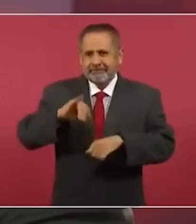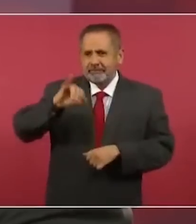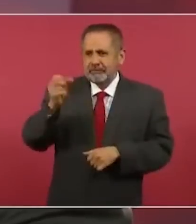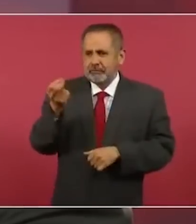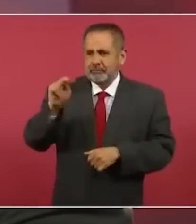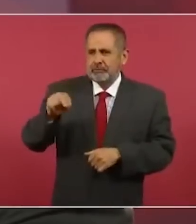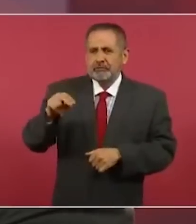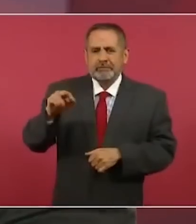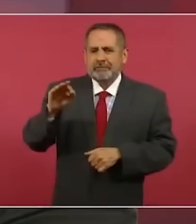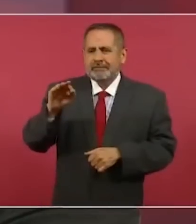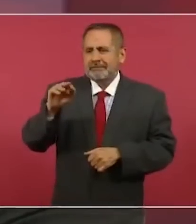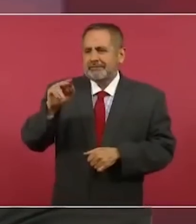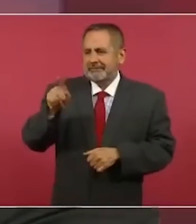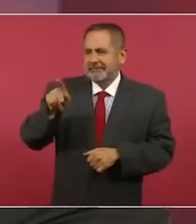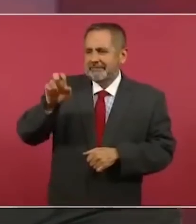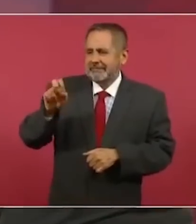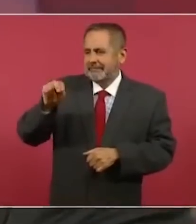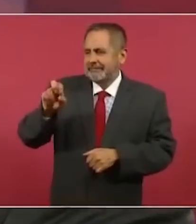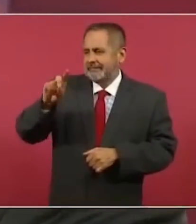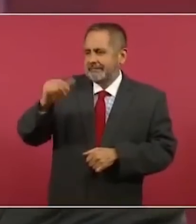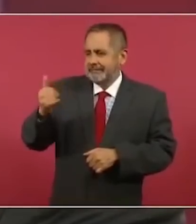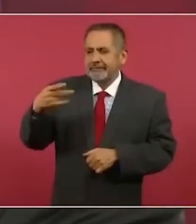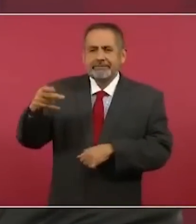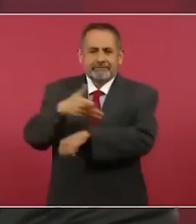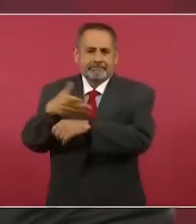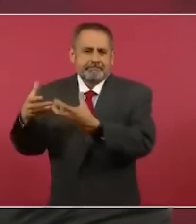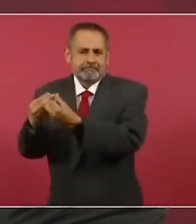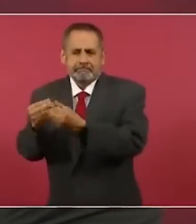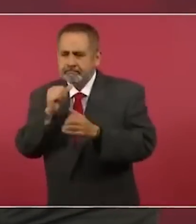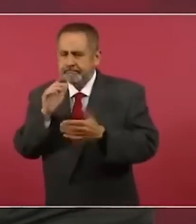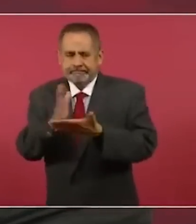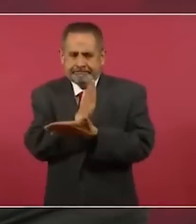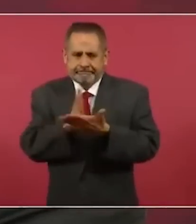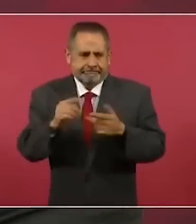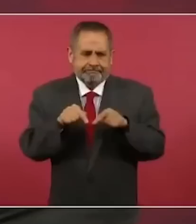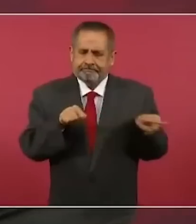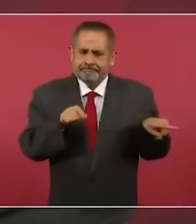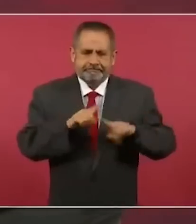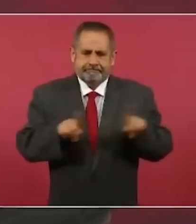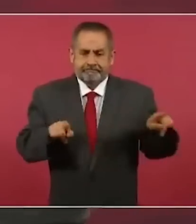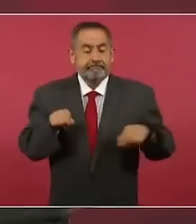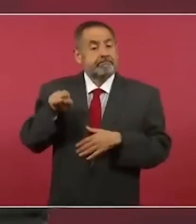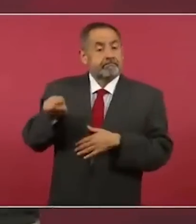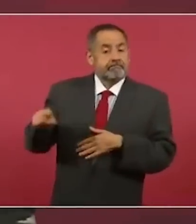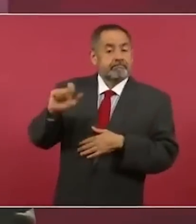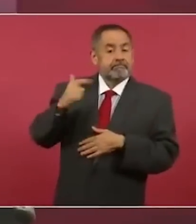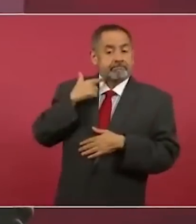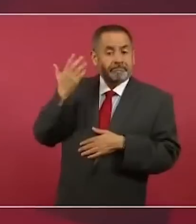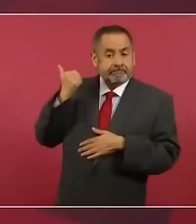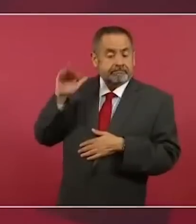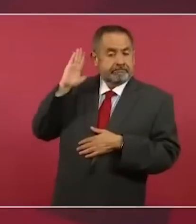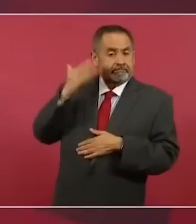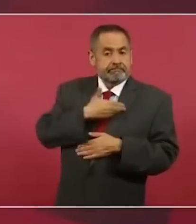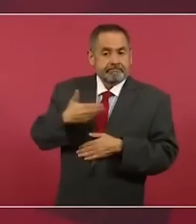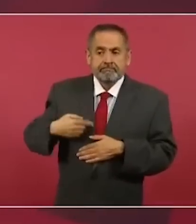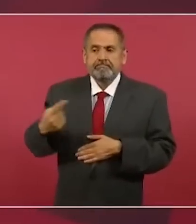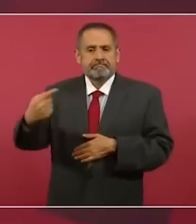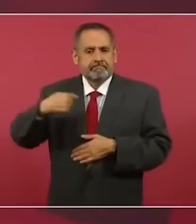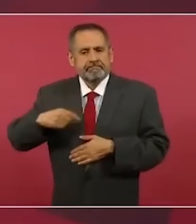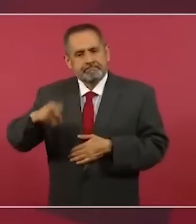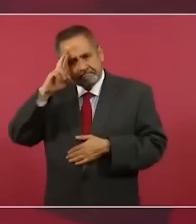porque mantuvo una relación de respeto con